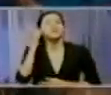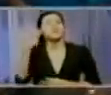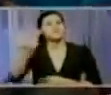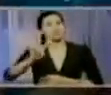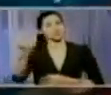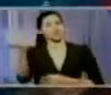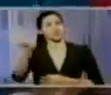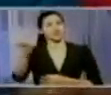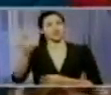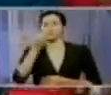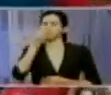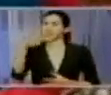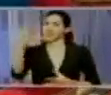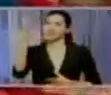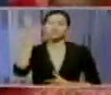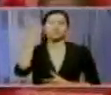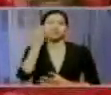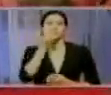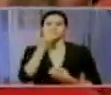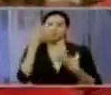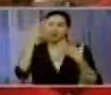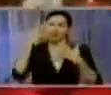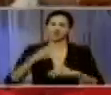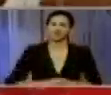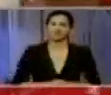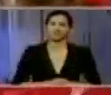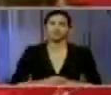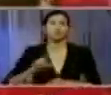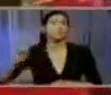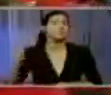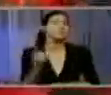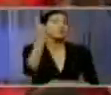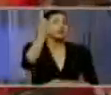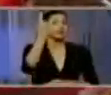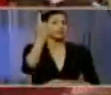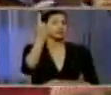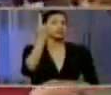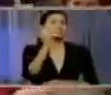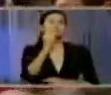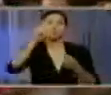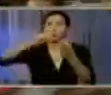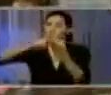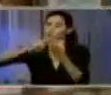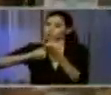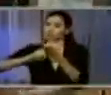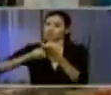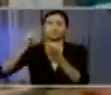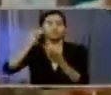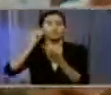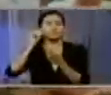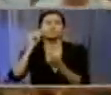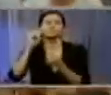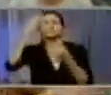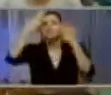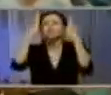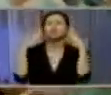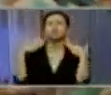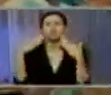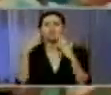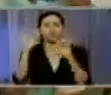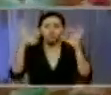Mujer bella. La primera de todas, Silita la Bonita. Un aplauso a Silita,